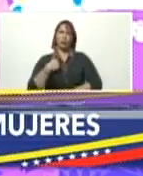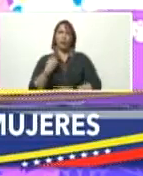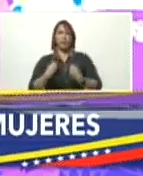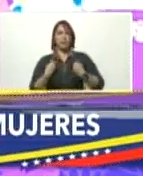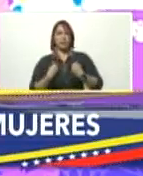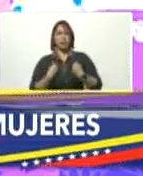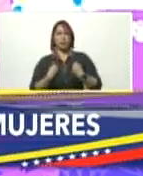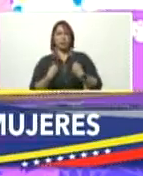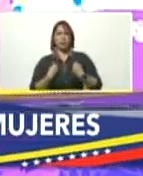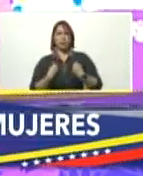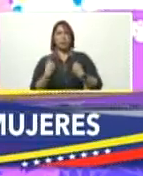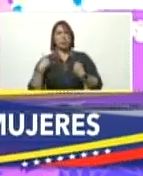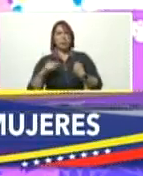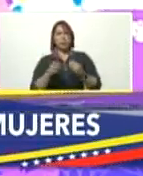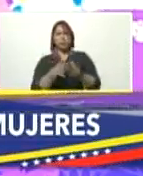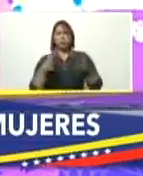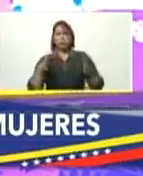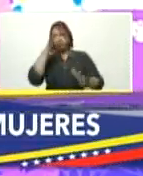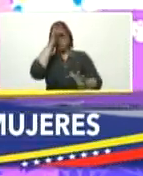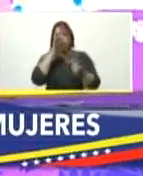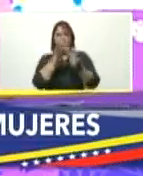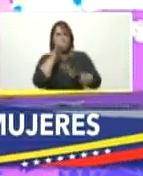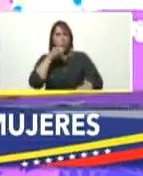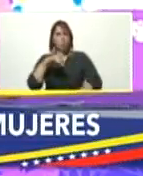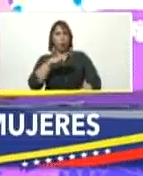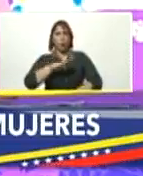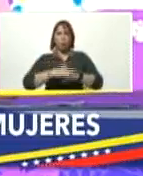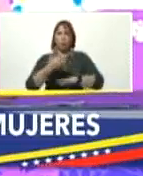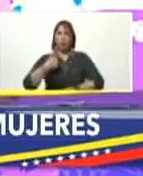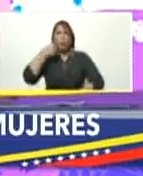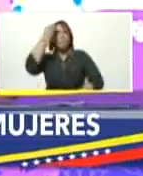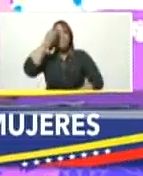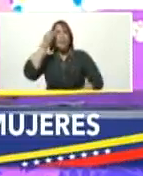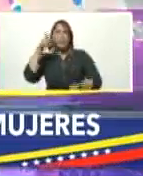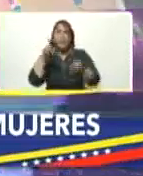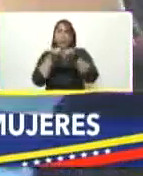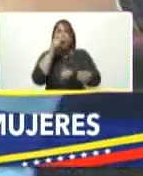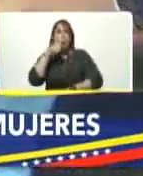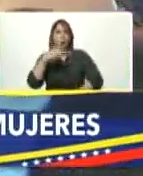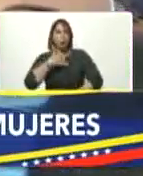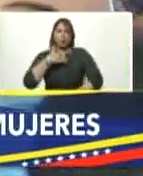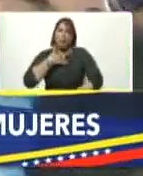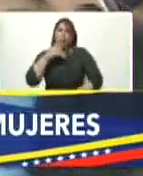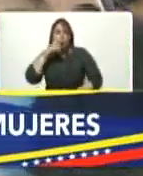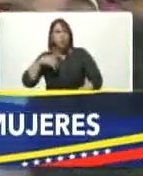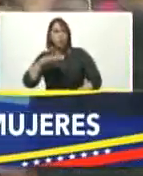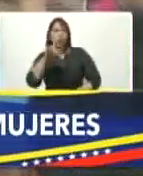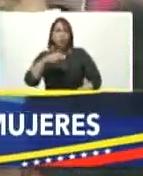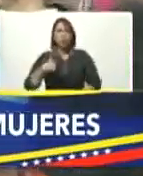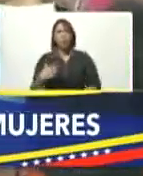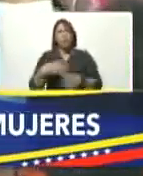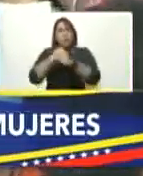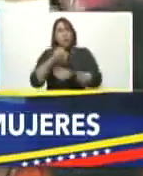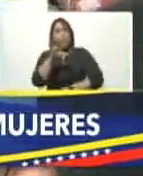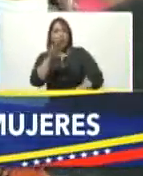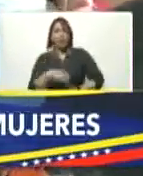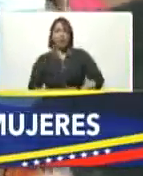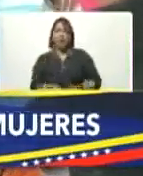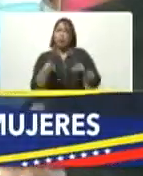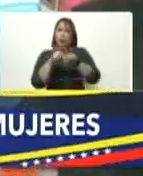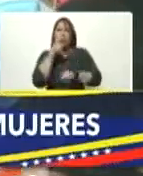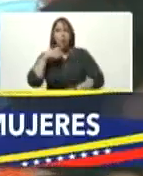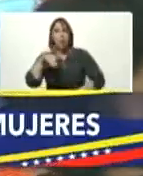he tenido una gran fe en el pueblo, porque yo pienso como pueblo, siento como pueblo, creo en la patria como